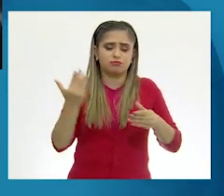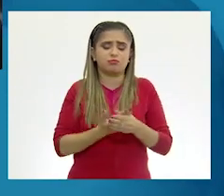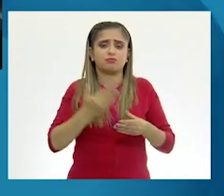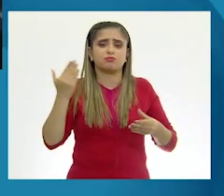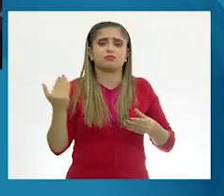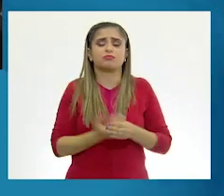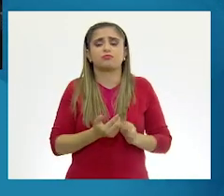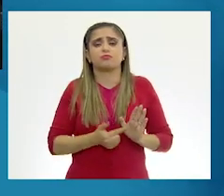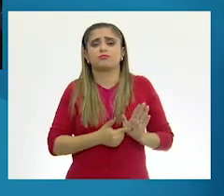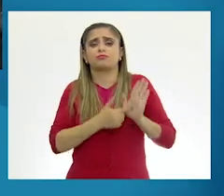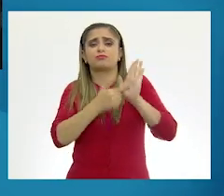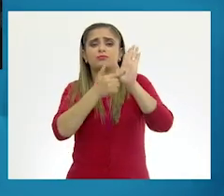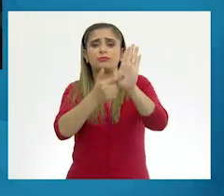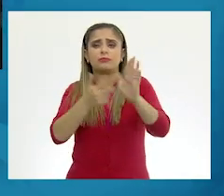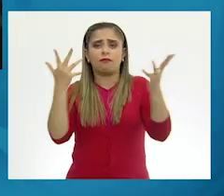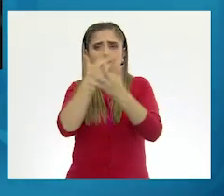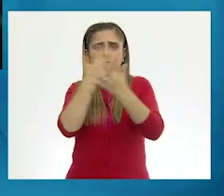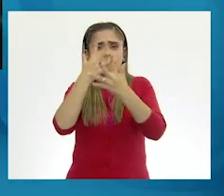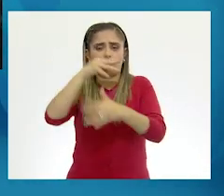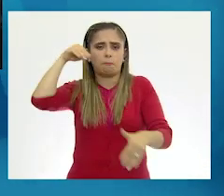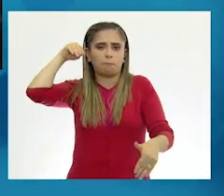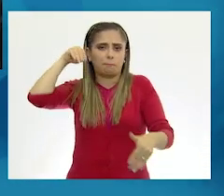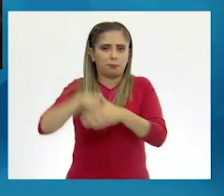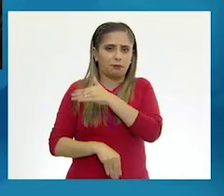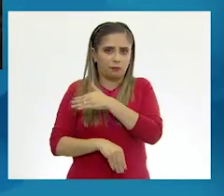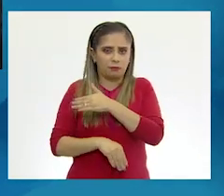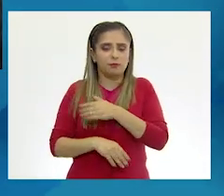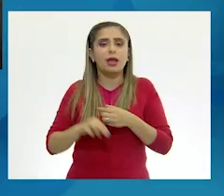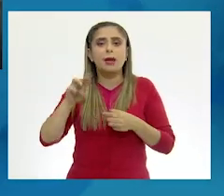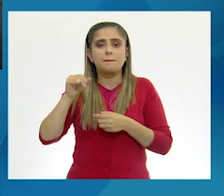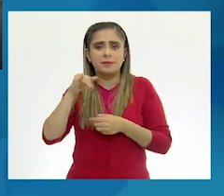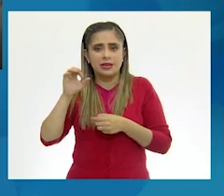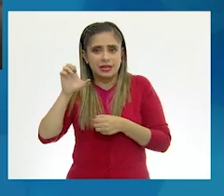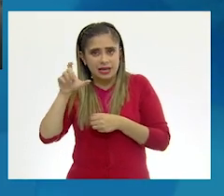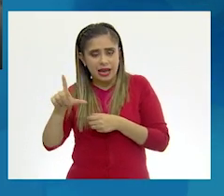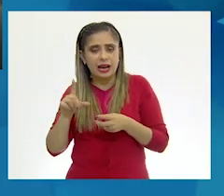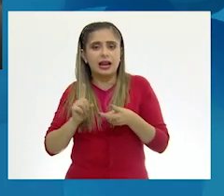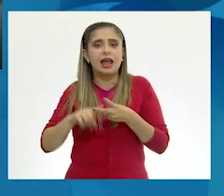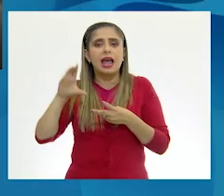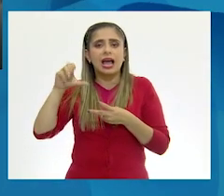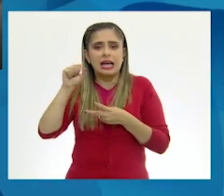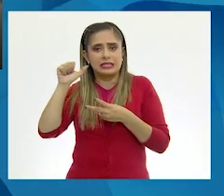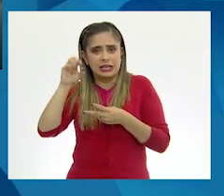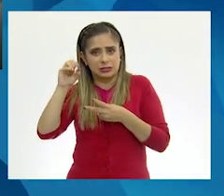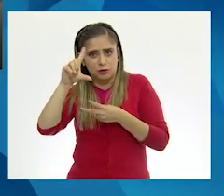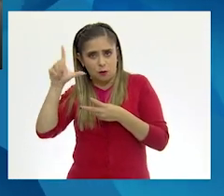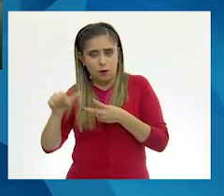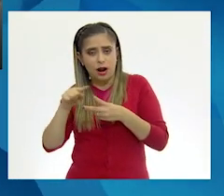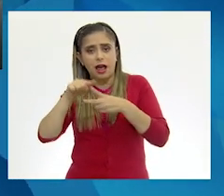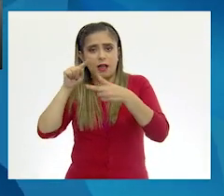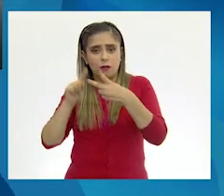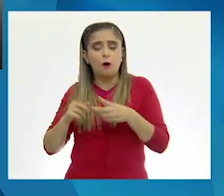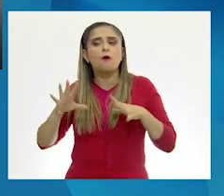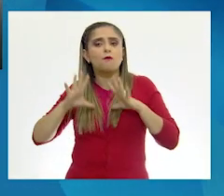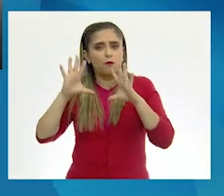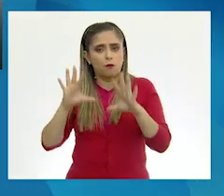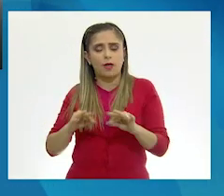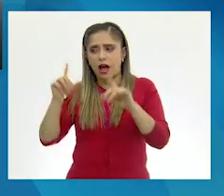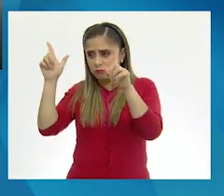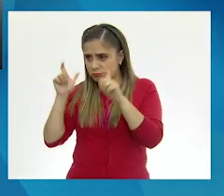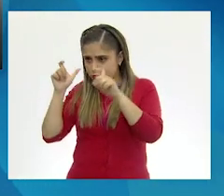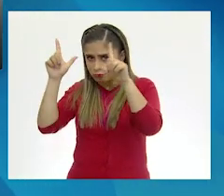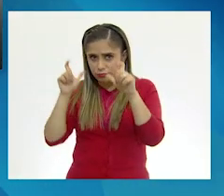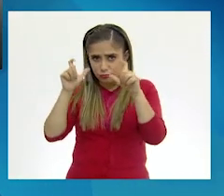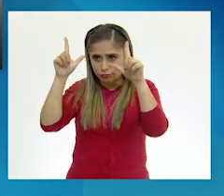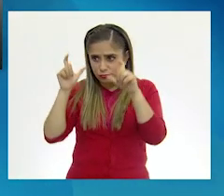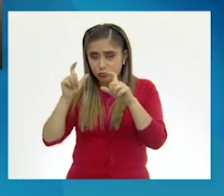a testimoniar su ruina. Los hermanos Miguel y Agustín Víctor Casasola, pioneros del fotoperiodismo en México, se